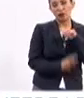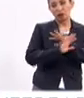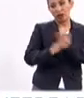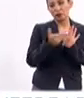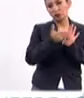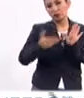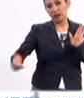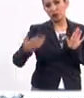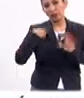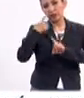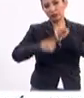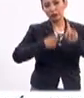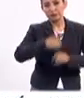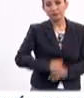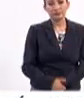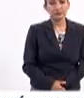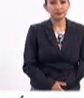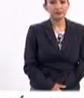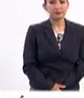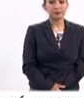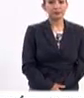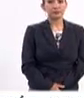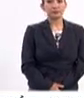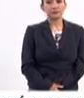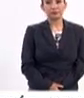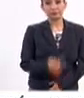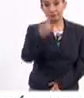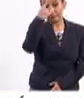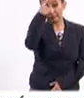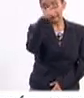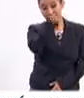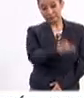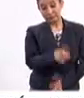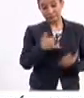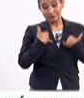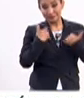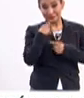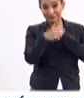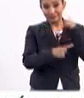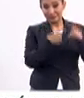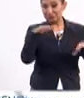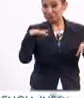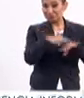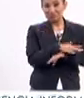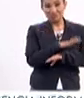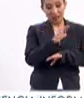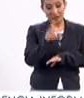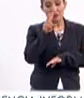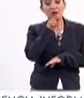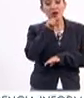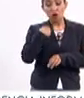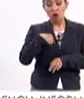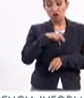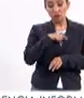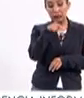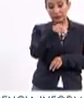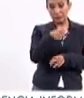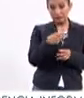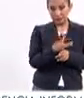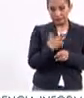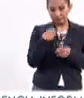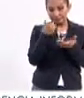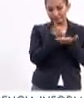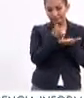haya culminado etapa deportiva. La mentalidad del atleta desde luego ha cambiado y es preocupación de nosotros que esto